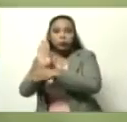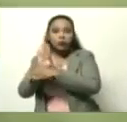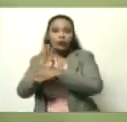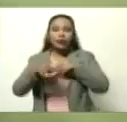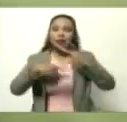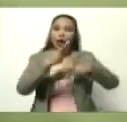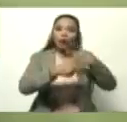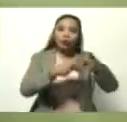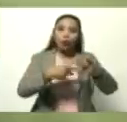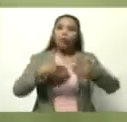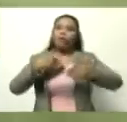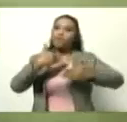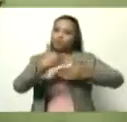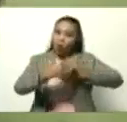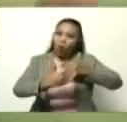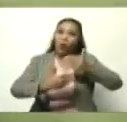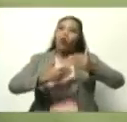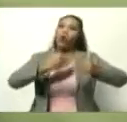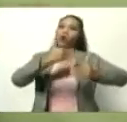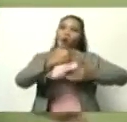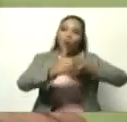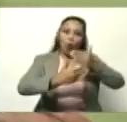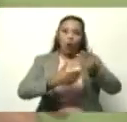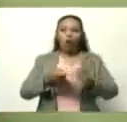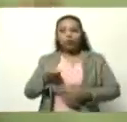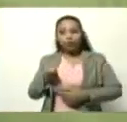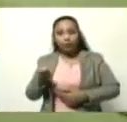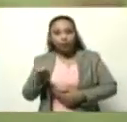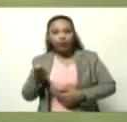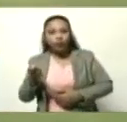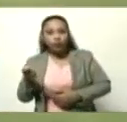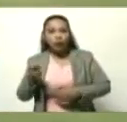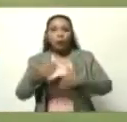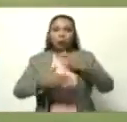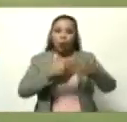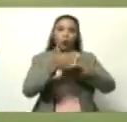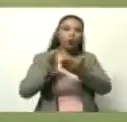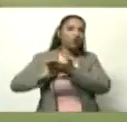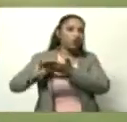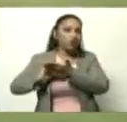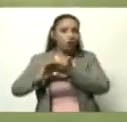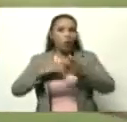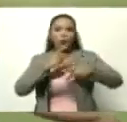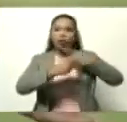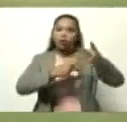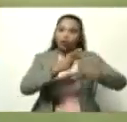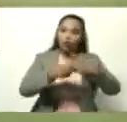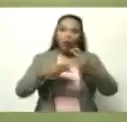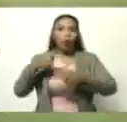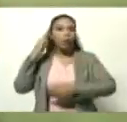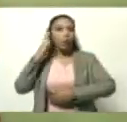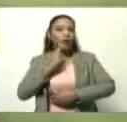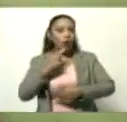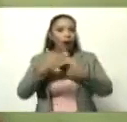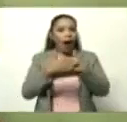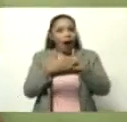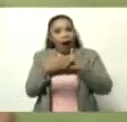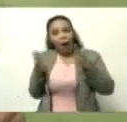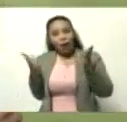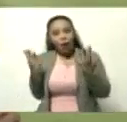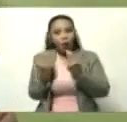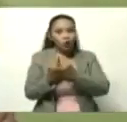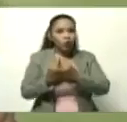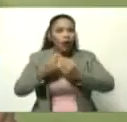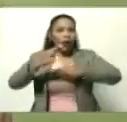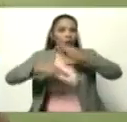procesos progresistas que fueron estimulados por el proceso bolivariano que se abre justamente con la revolución